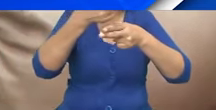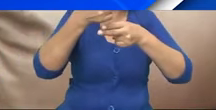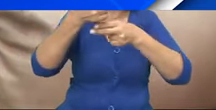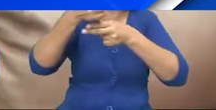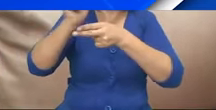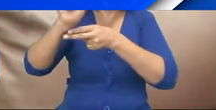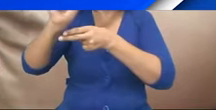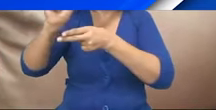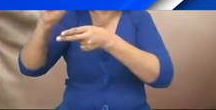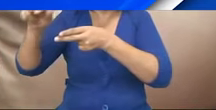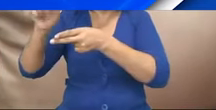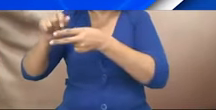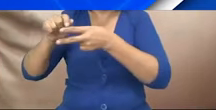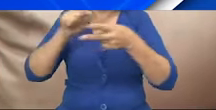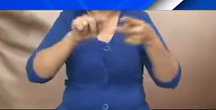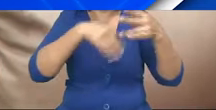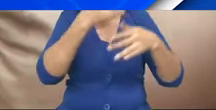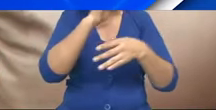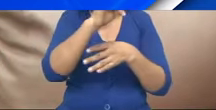Juana.